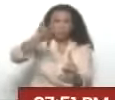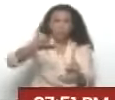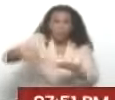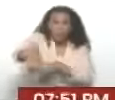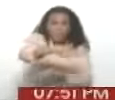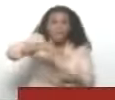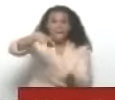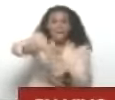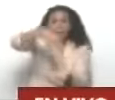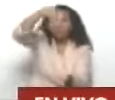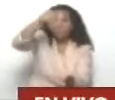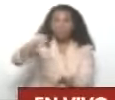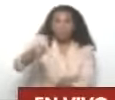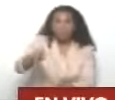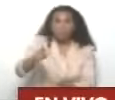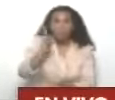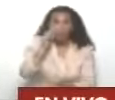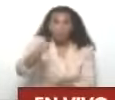en Altamira.